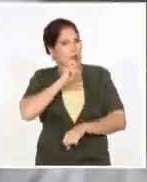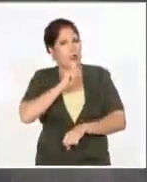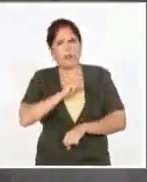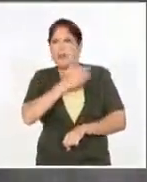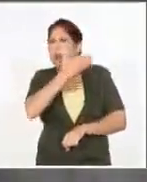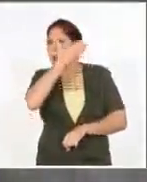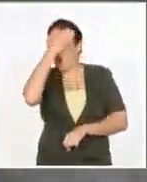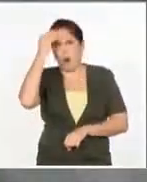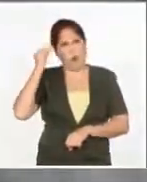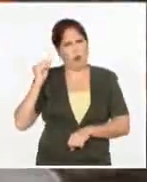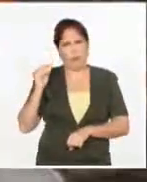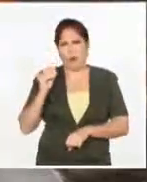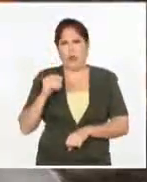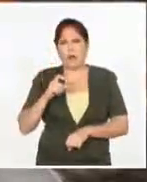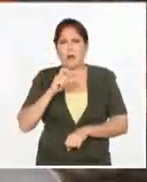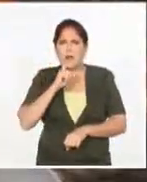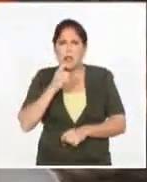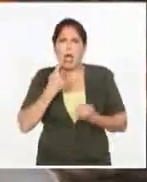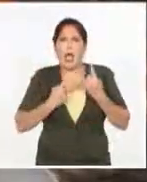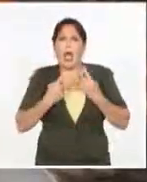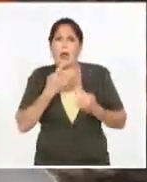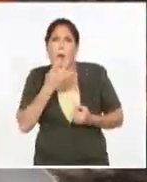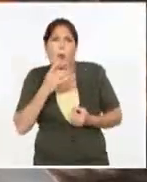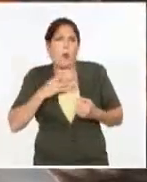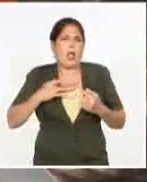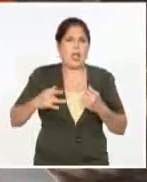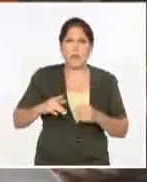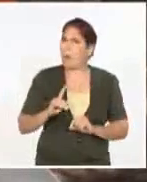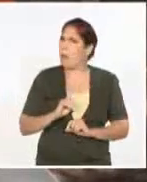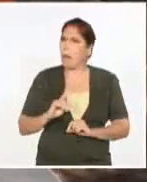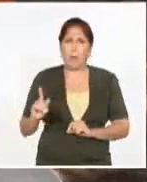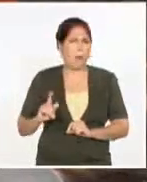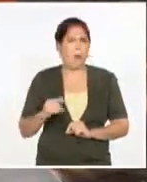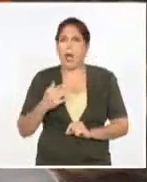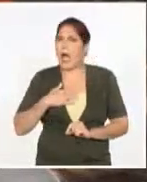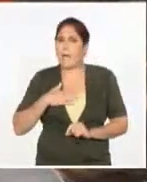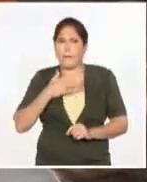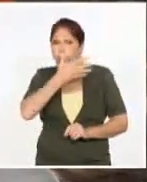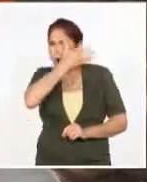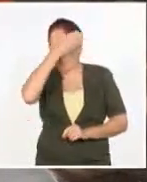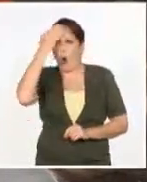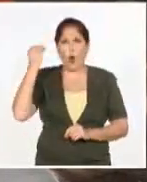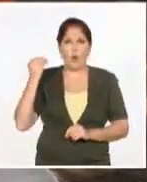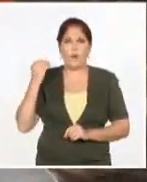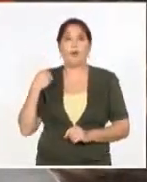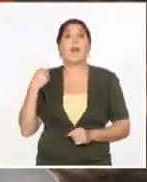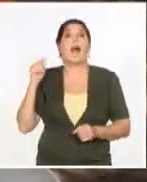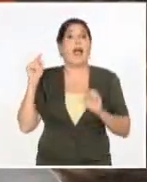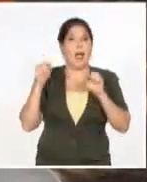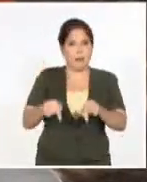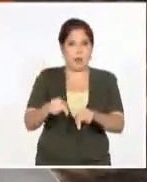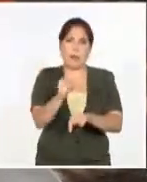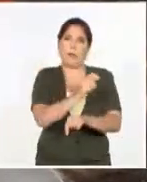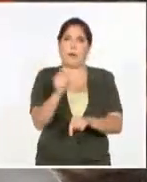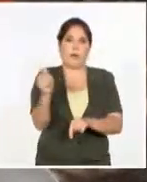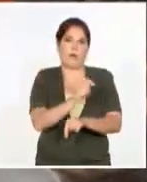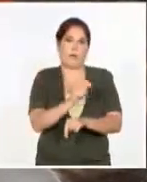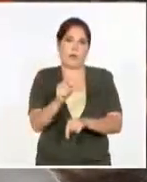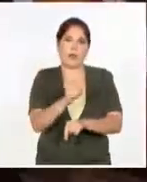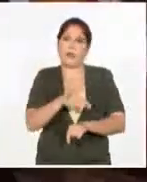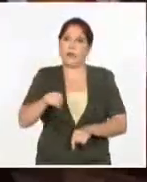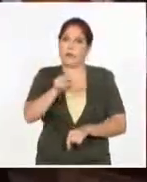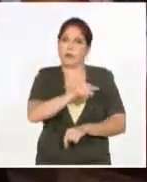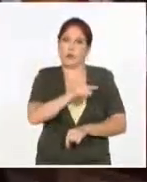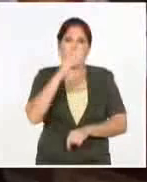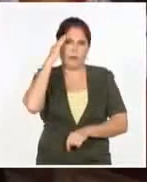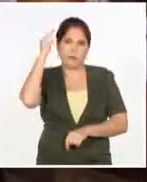como que se me van olvidando. Y ya ahí dejo de ser Pepe el de la calle para ser Pepe el maestro, como a mí me conocen en todo